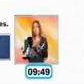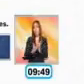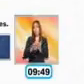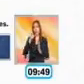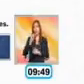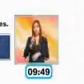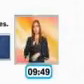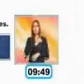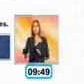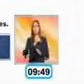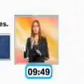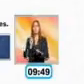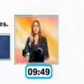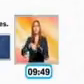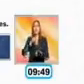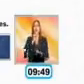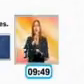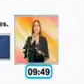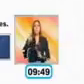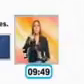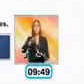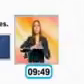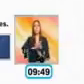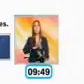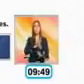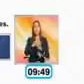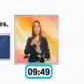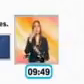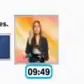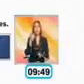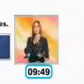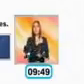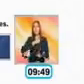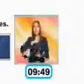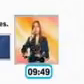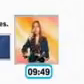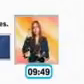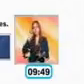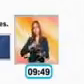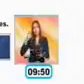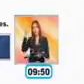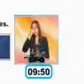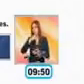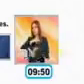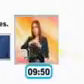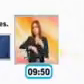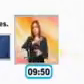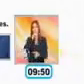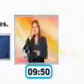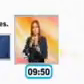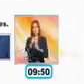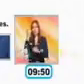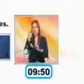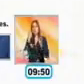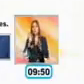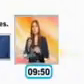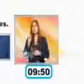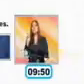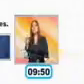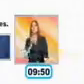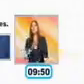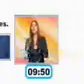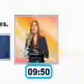realmente es adquiriendo una aplicación en la que ustedes se vuelven el producto. Hay que hacer una serie de análisis de lo que ahí